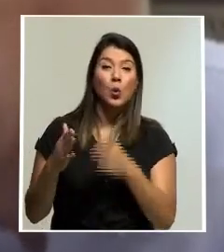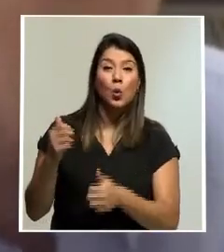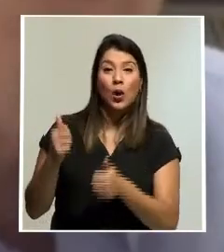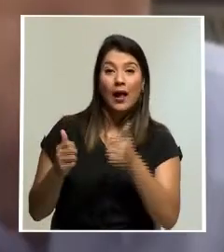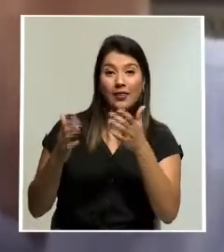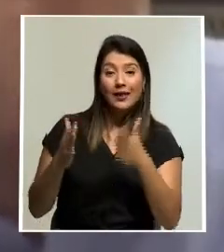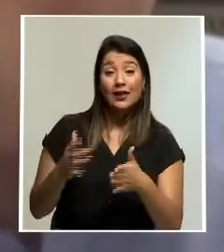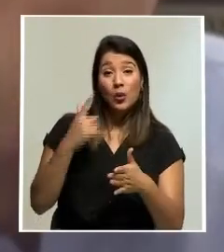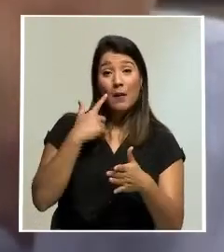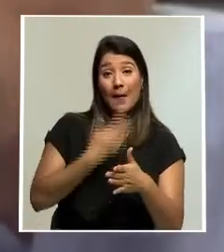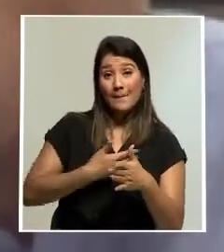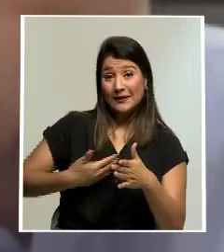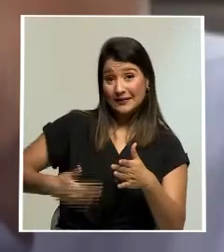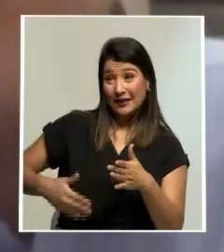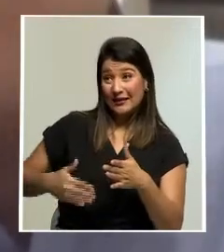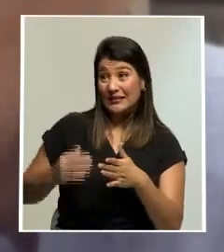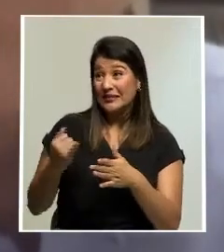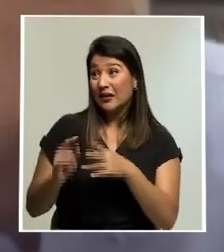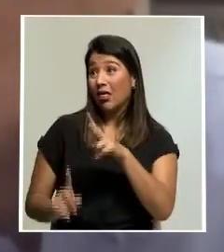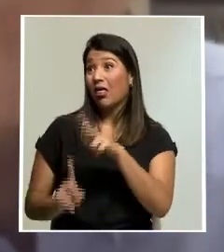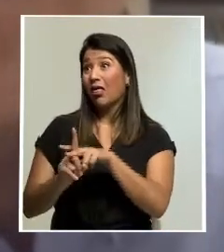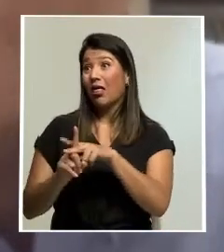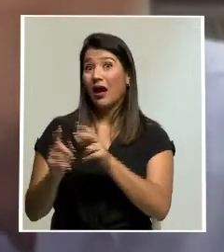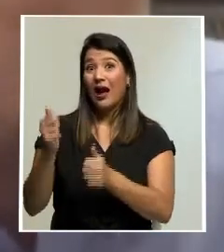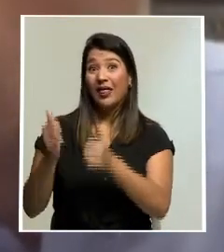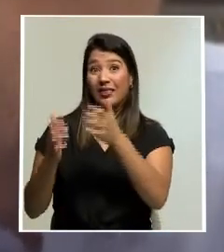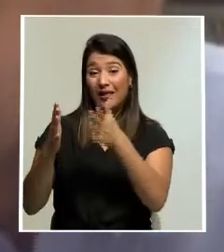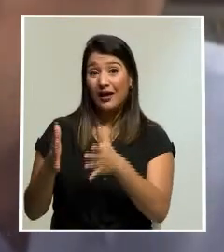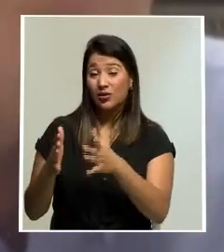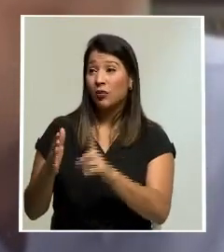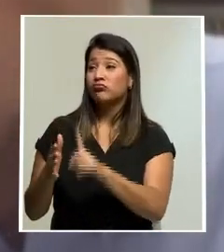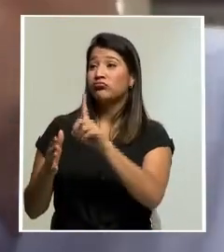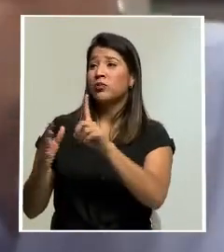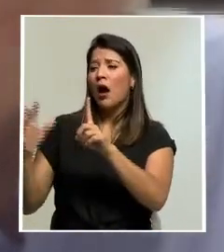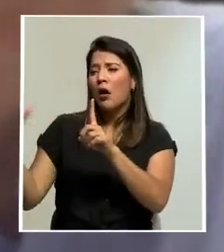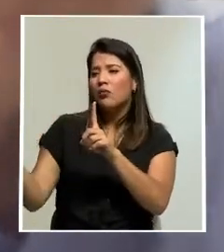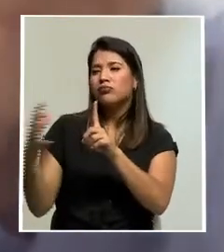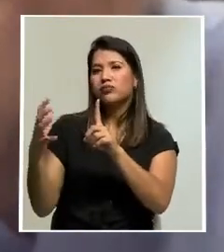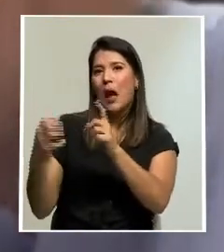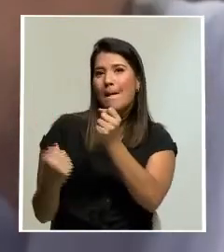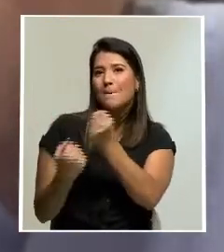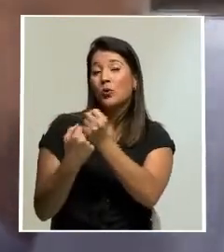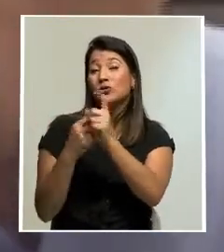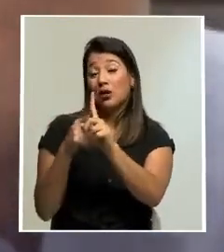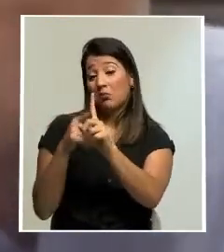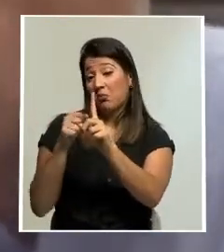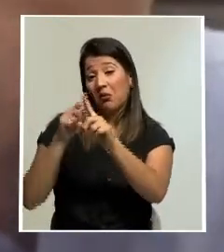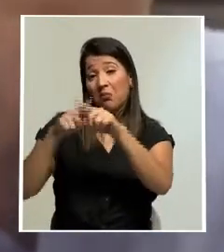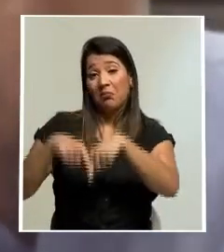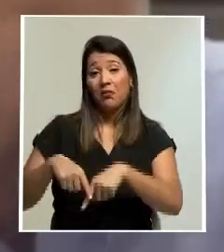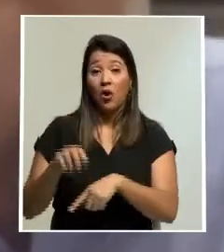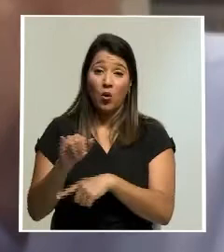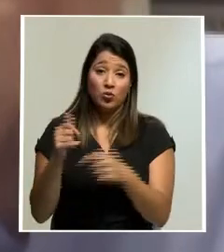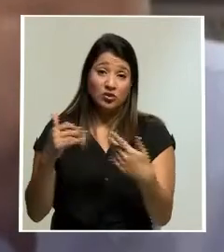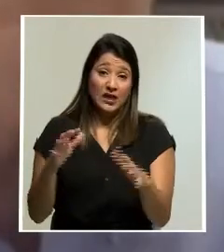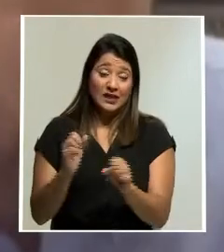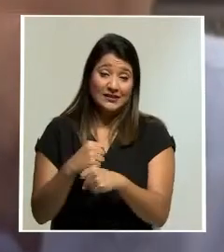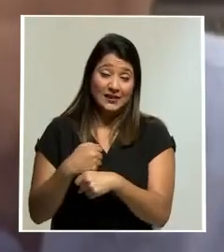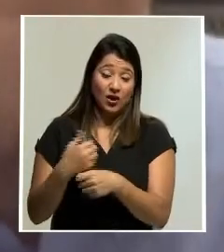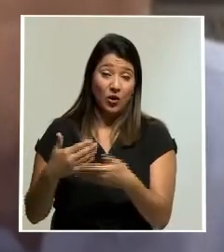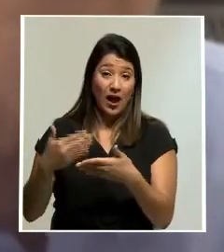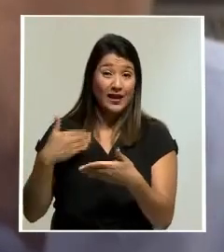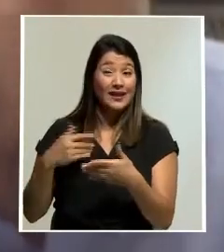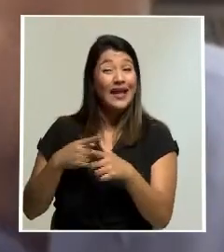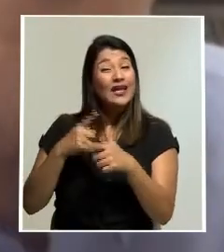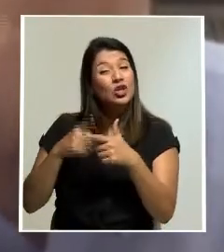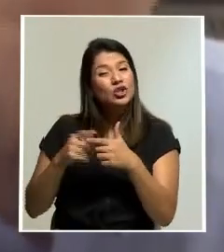pueda unir a toda la oposición, pero igual lo pueden inhibir, como ya van a inhibir algunos. Entonces, bueno, tienen que ponerse de acuerdo los líderes